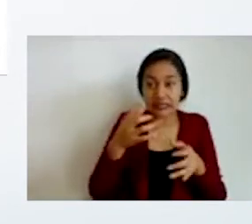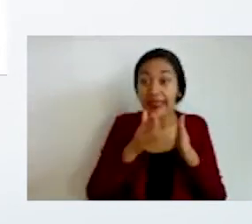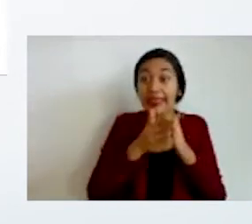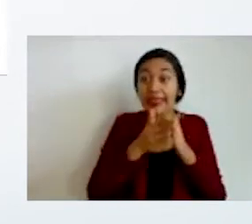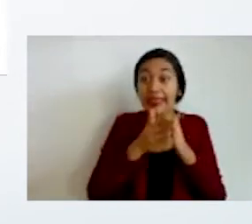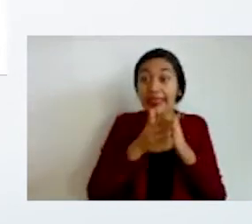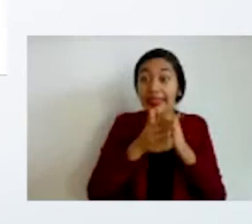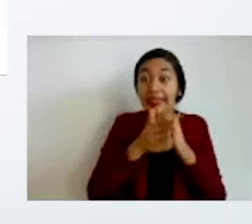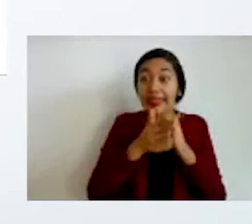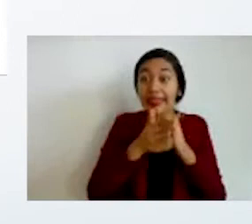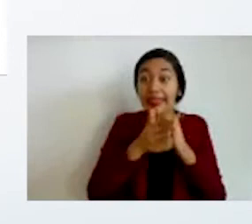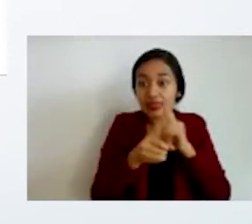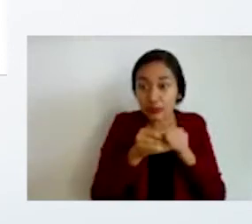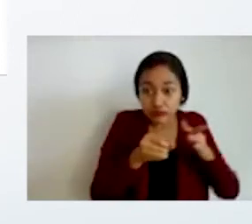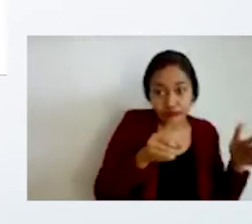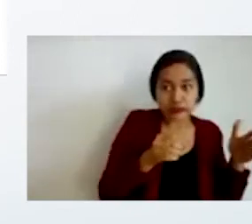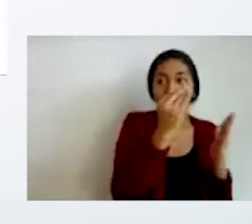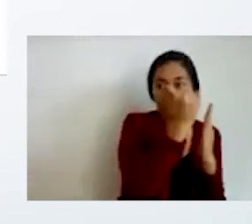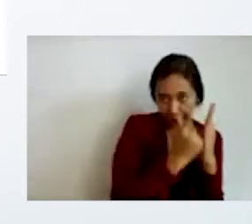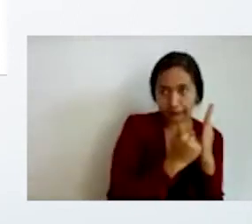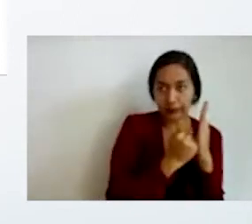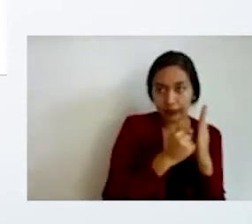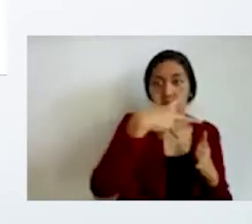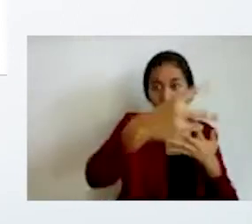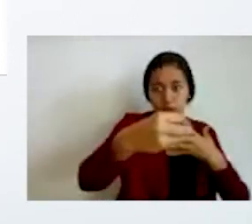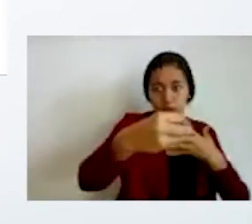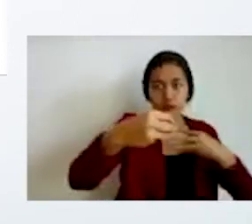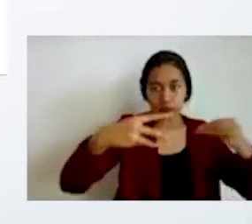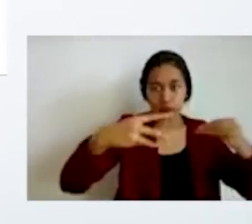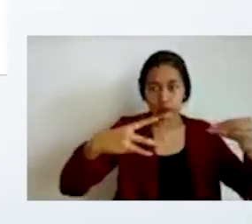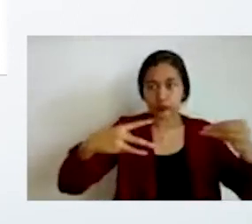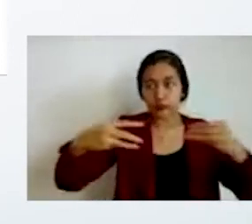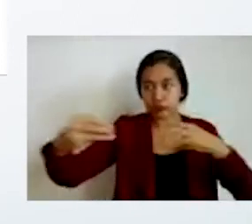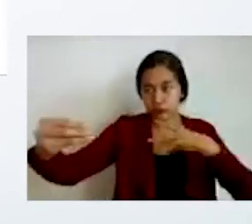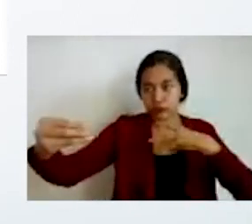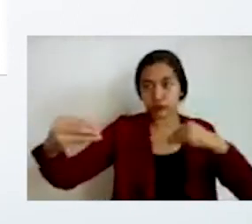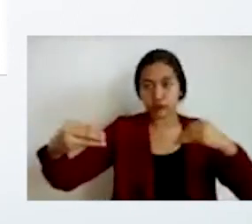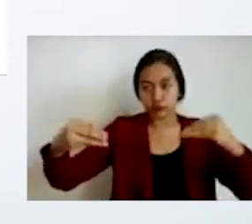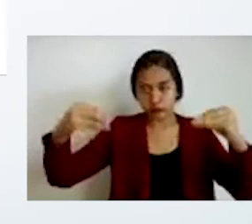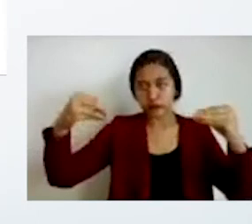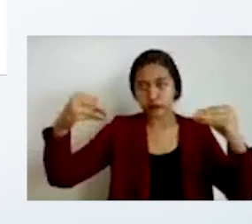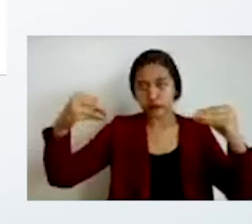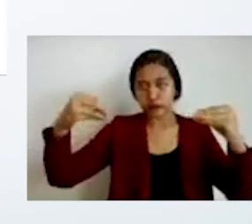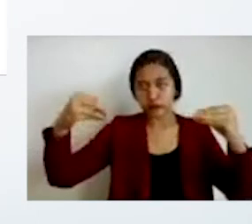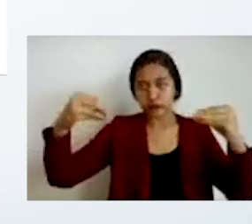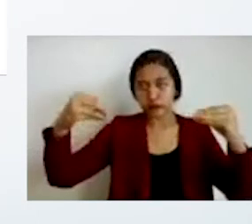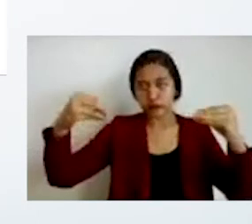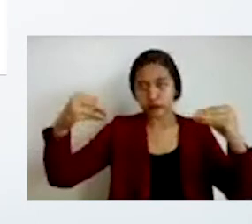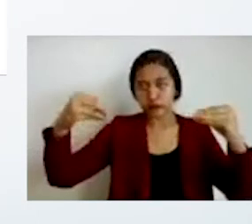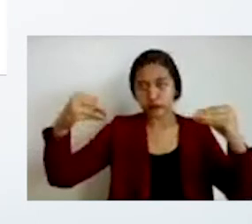casos especiales y particularmente peligrosos, que son los de las personas